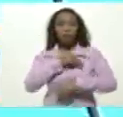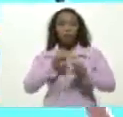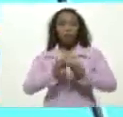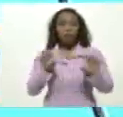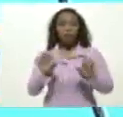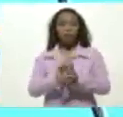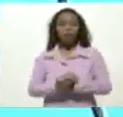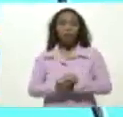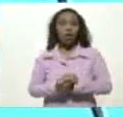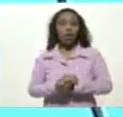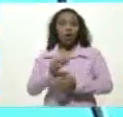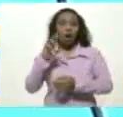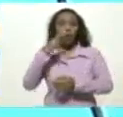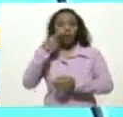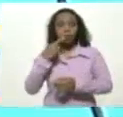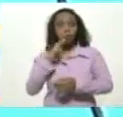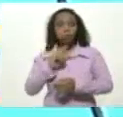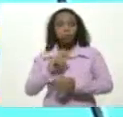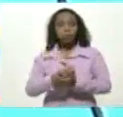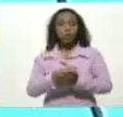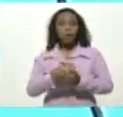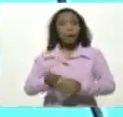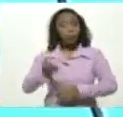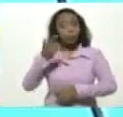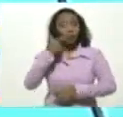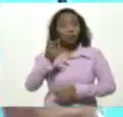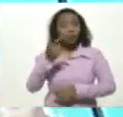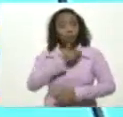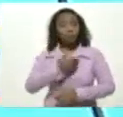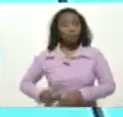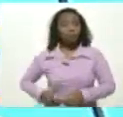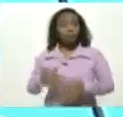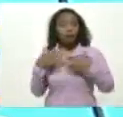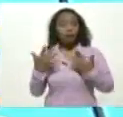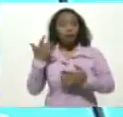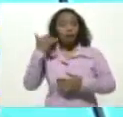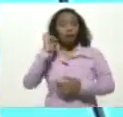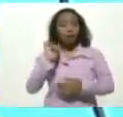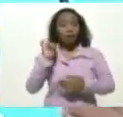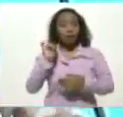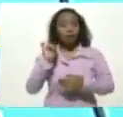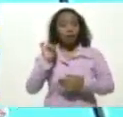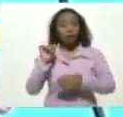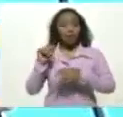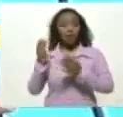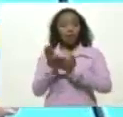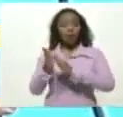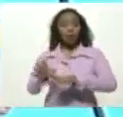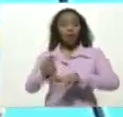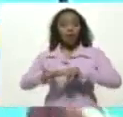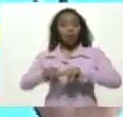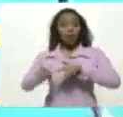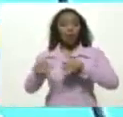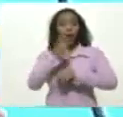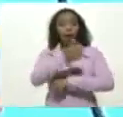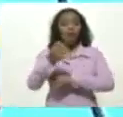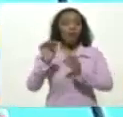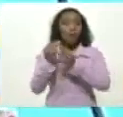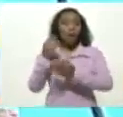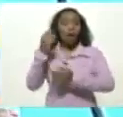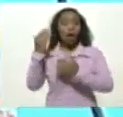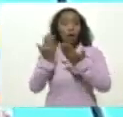educativas, Robinson, Rivas y Sucre, pero también es importante decir, presidente, que tenemos Simoncitos, que tenemos cada familia una escuela